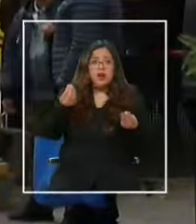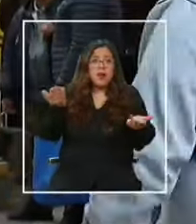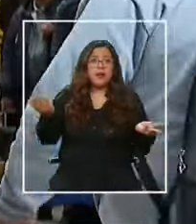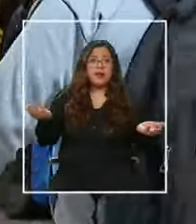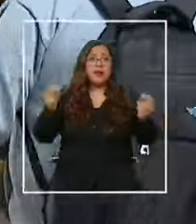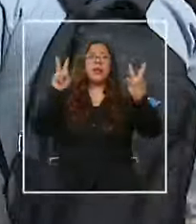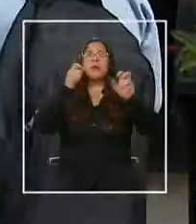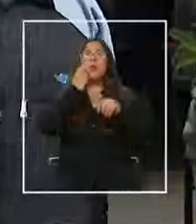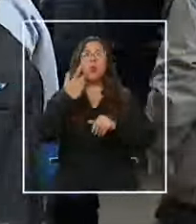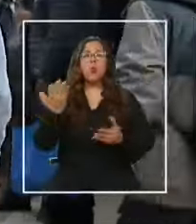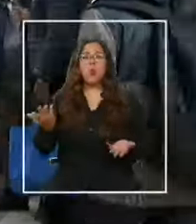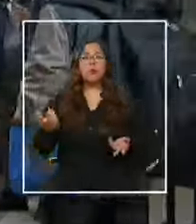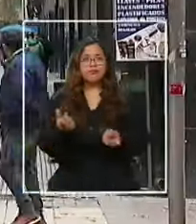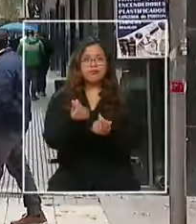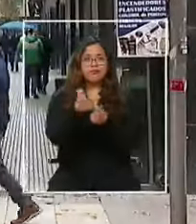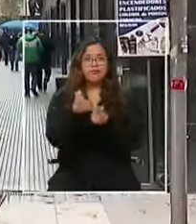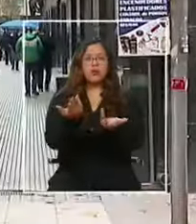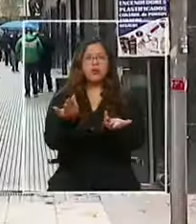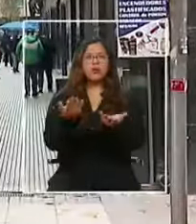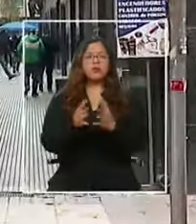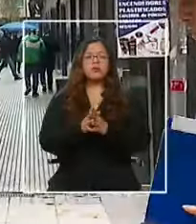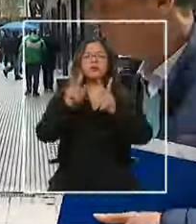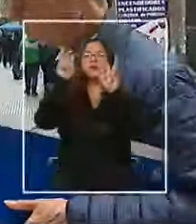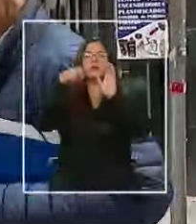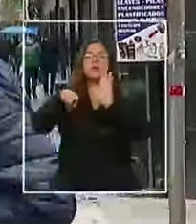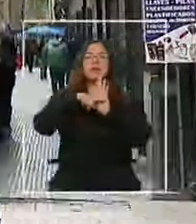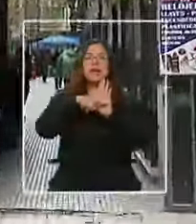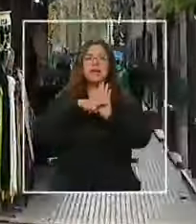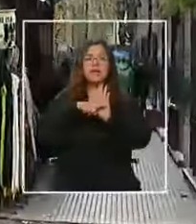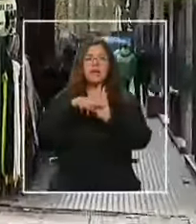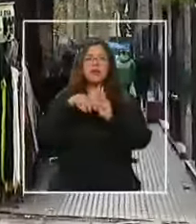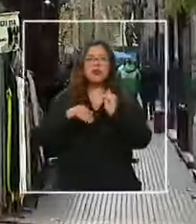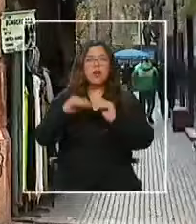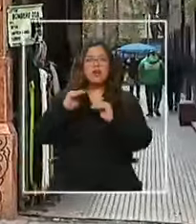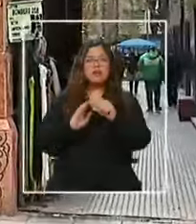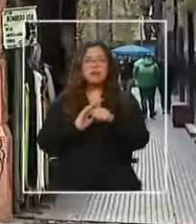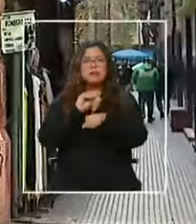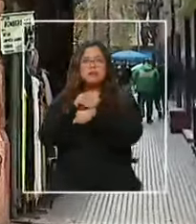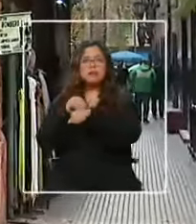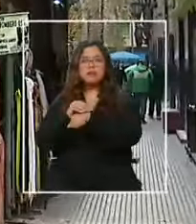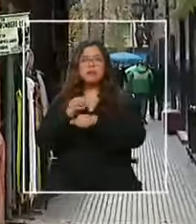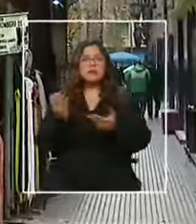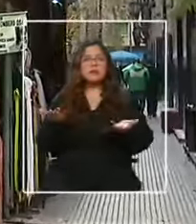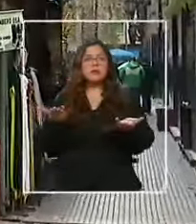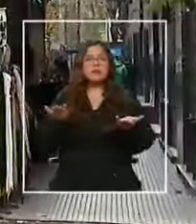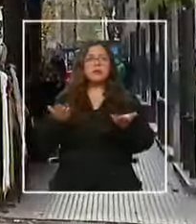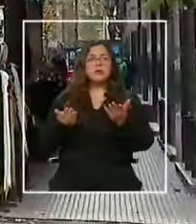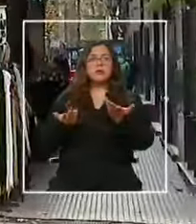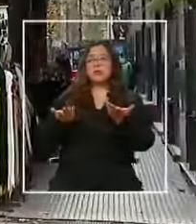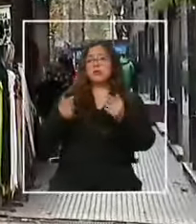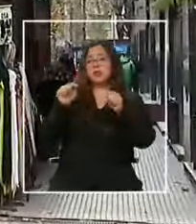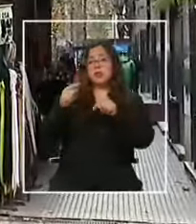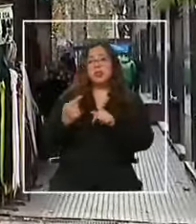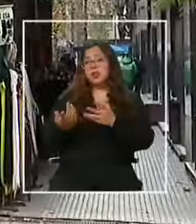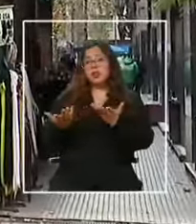sentido de monetariamente. ¿Y los efectos negativos que muchas veces advierten? Pero son las consecuencias de todo. Lo saquen o no